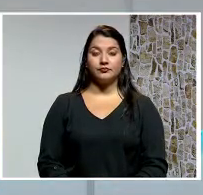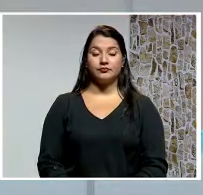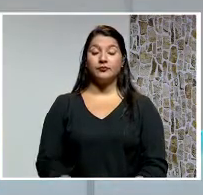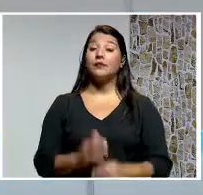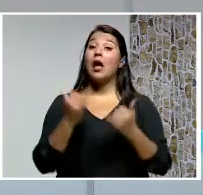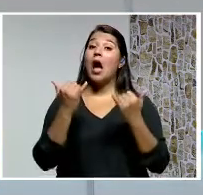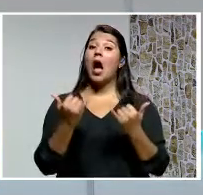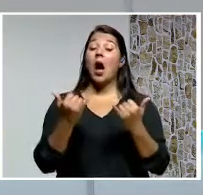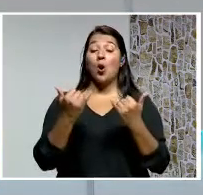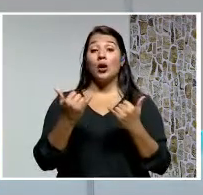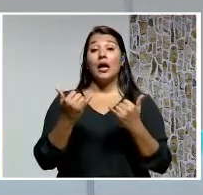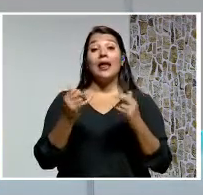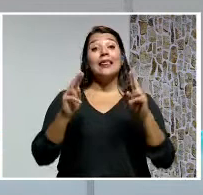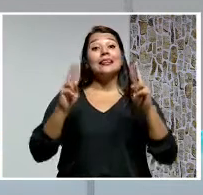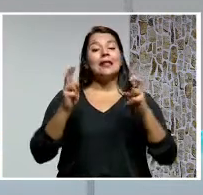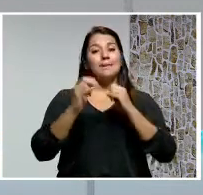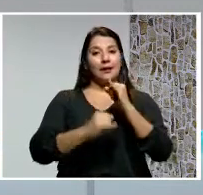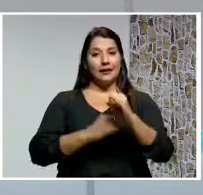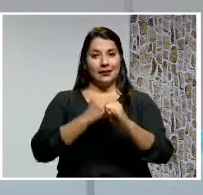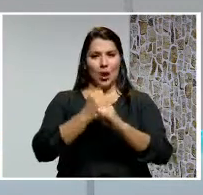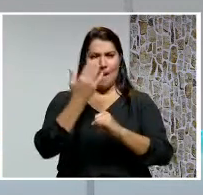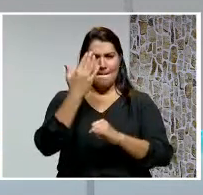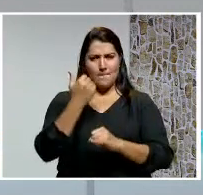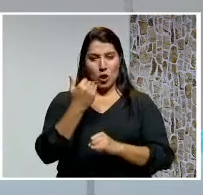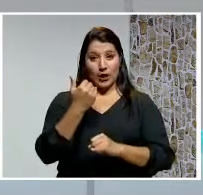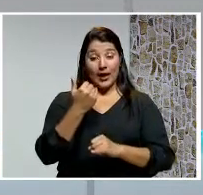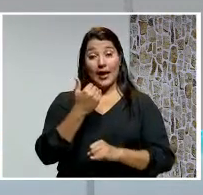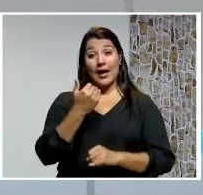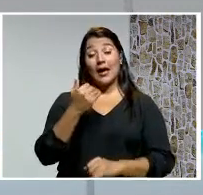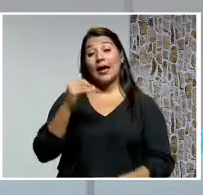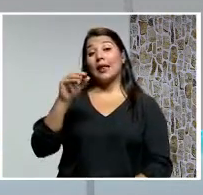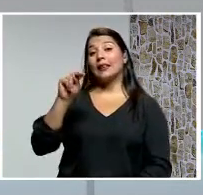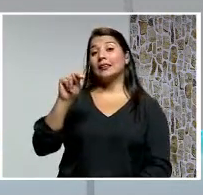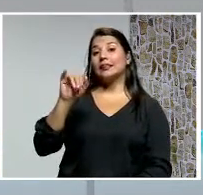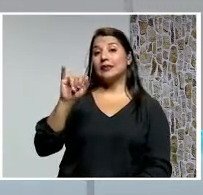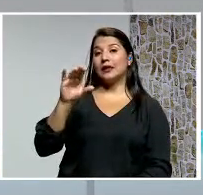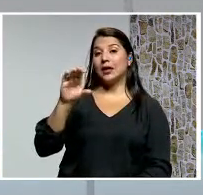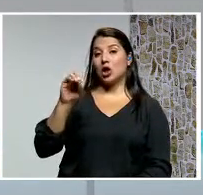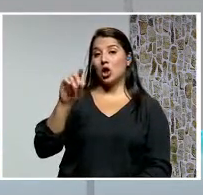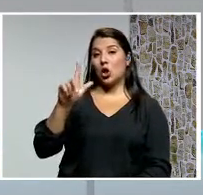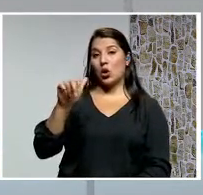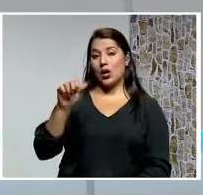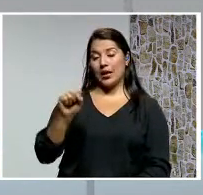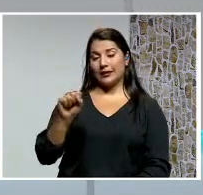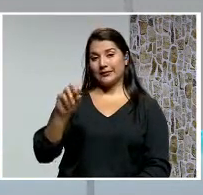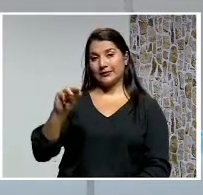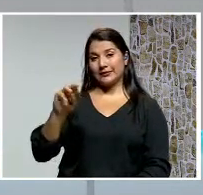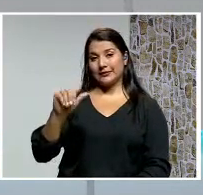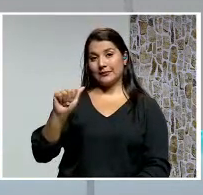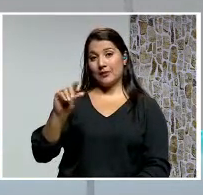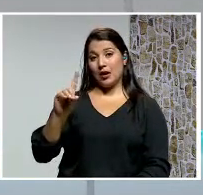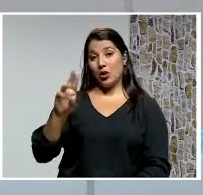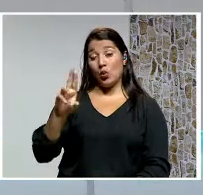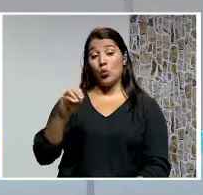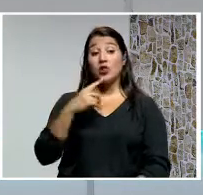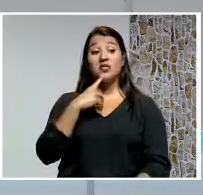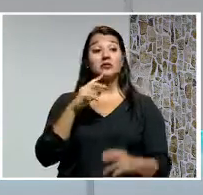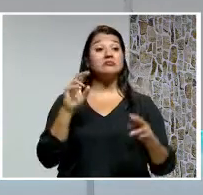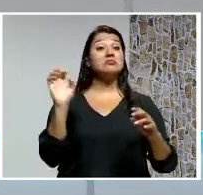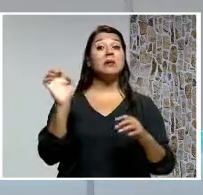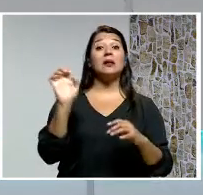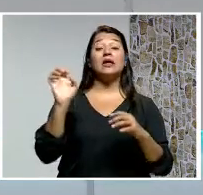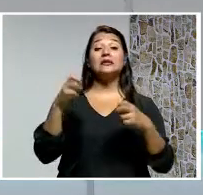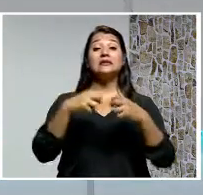Vamos a pasar ahora al ámbito internacional, y es que el mandatario Nicolás Maduro decretó emergencia energética en el sector petrolero de